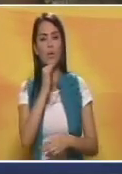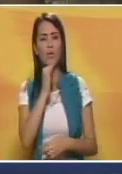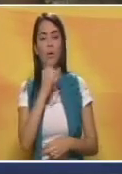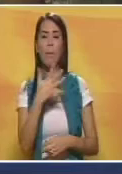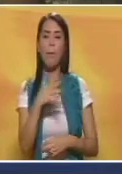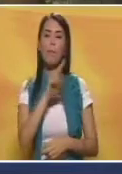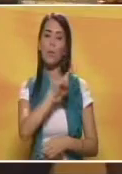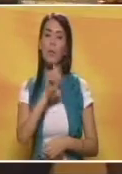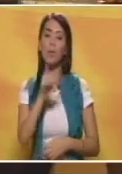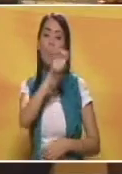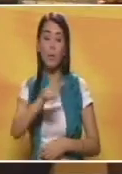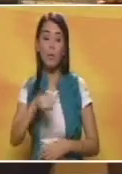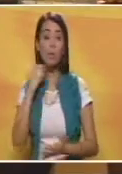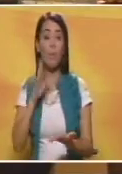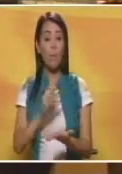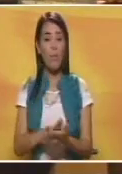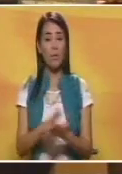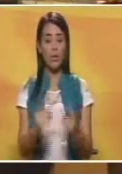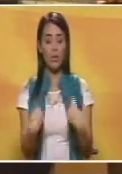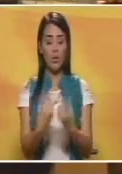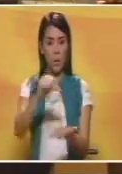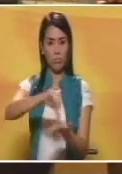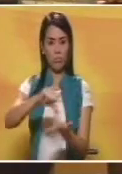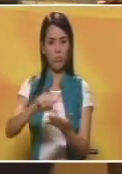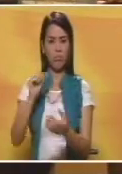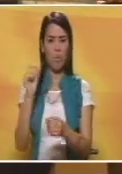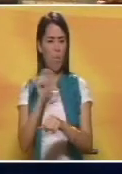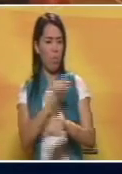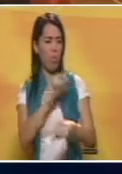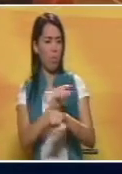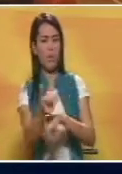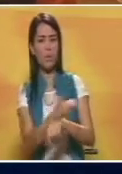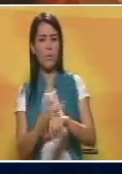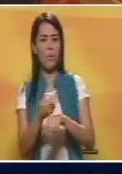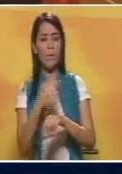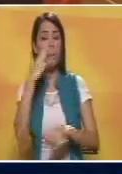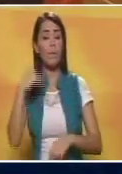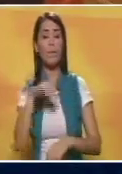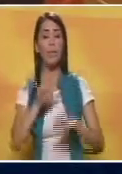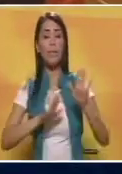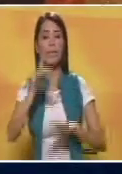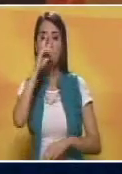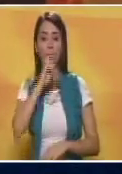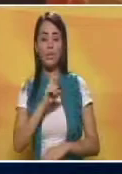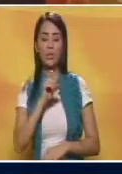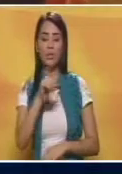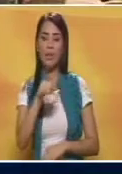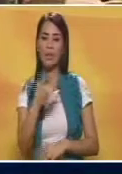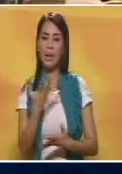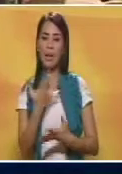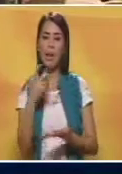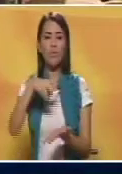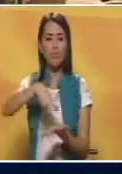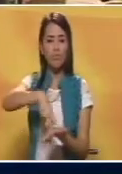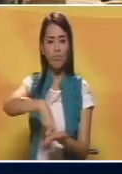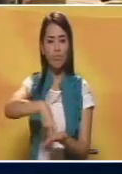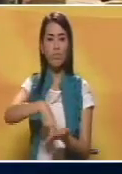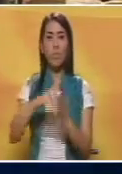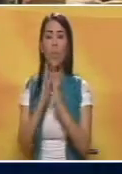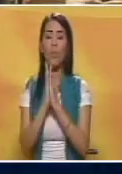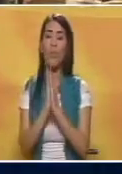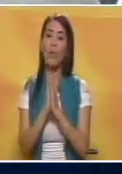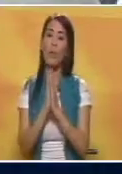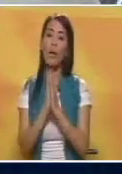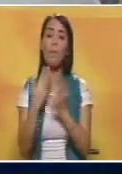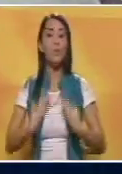21 zonas han muerto en más allá tras ataques del gobierno incluyendo a un menor de 15 años que rogó de rodillas por su vida y otro